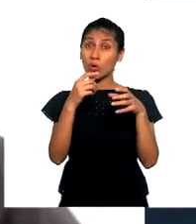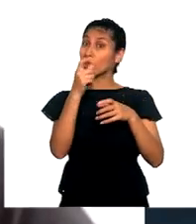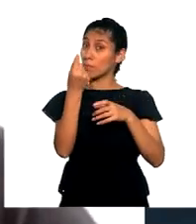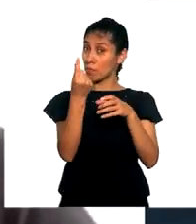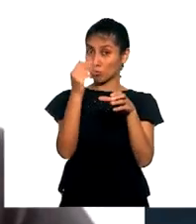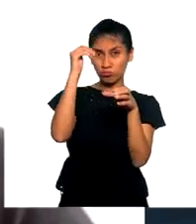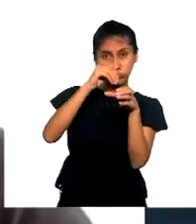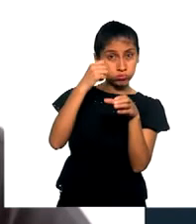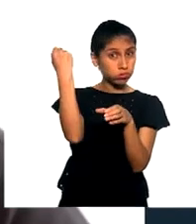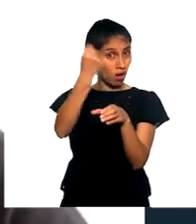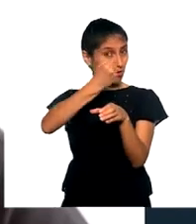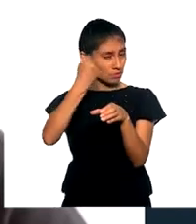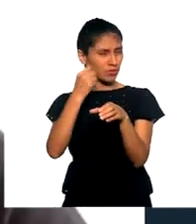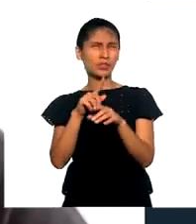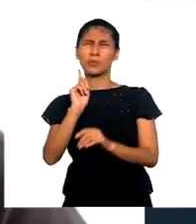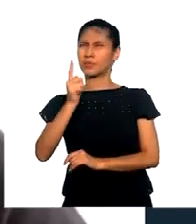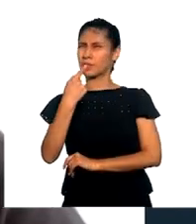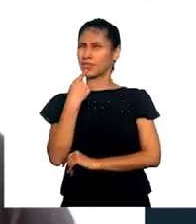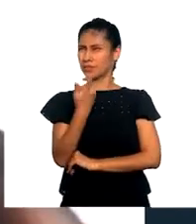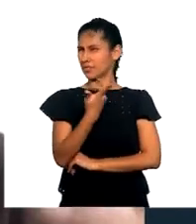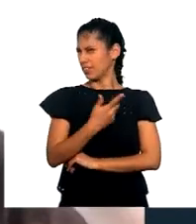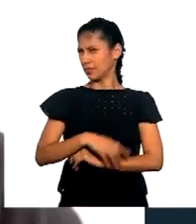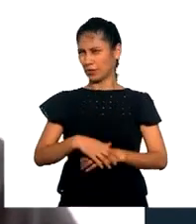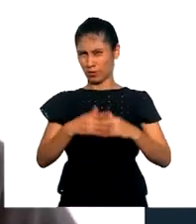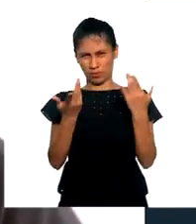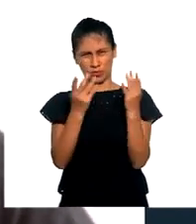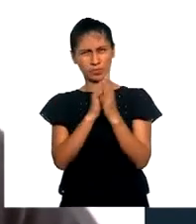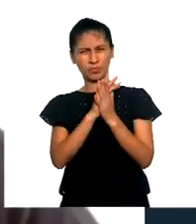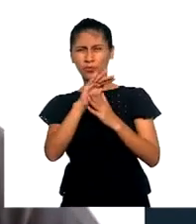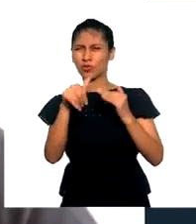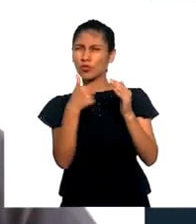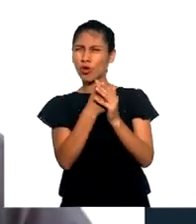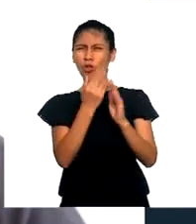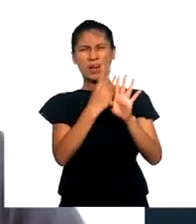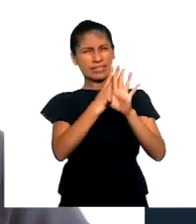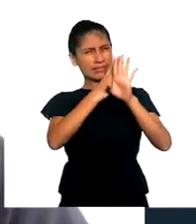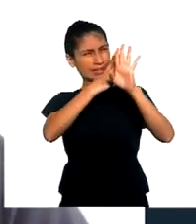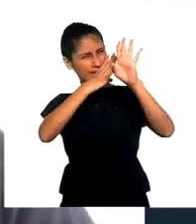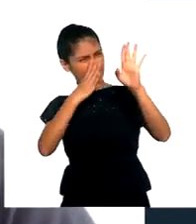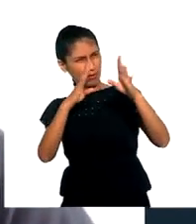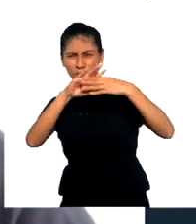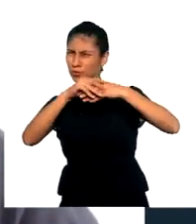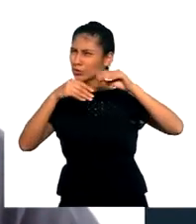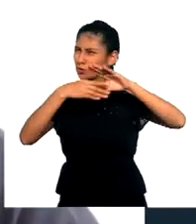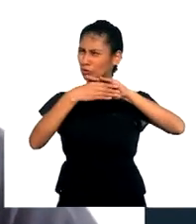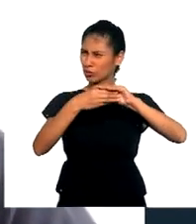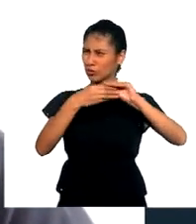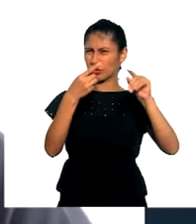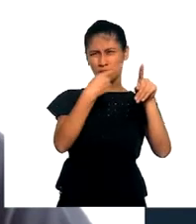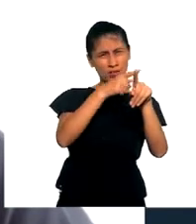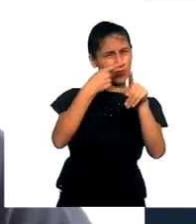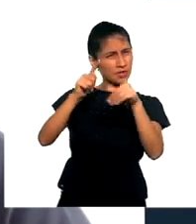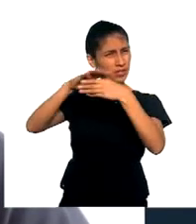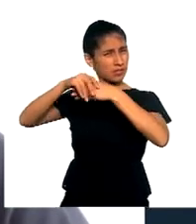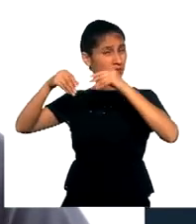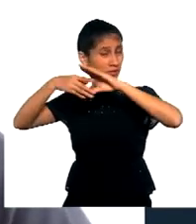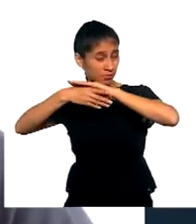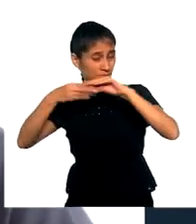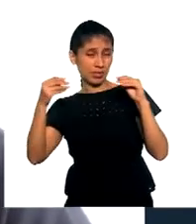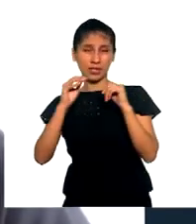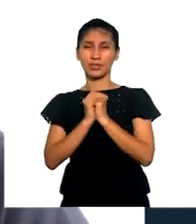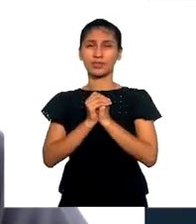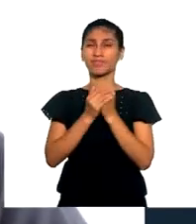en primer lugar mencionar es este largo proceso histórico lo que estas experiencias expresan en primer lugar no